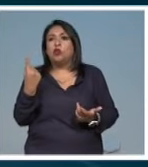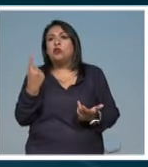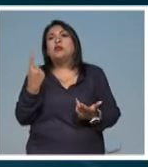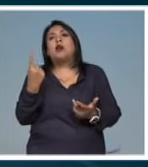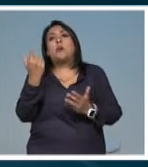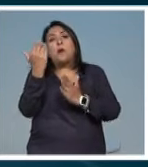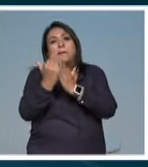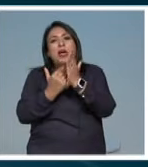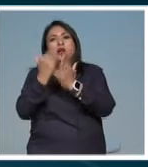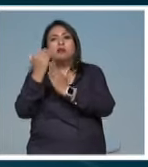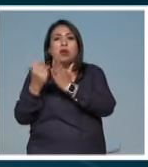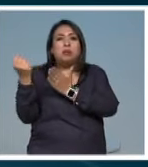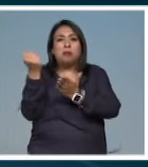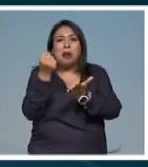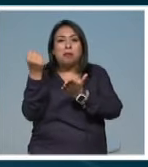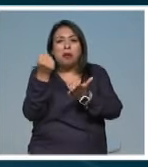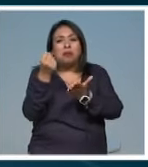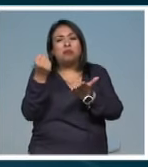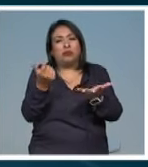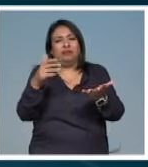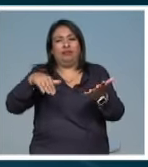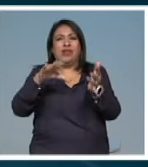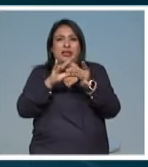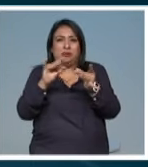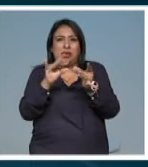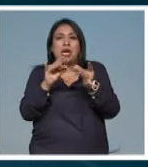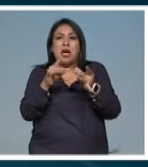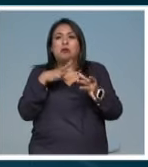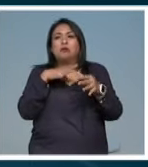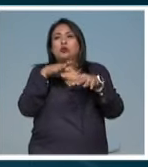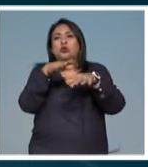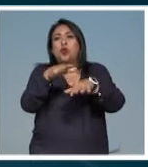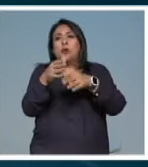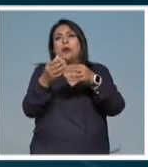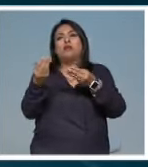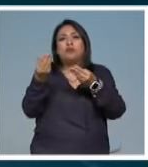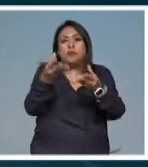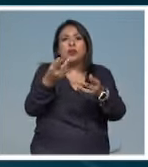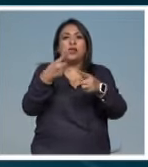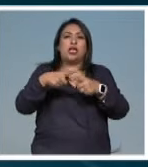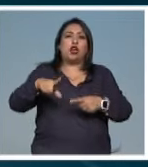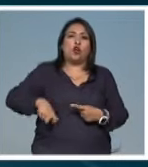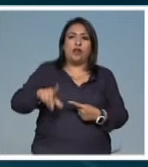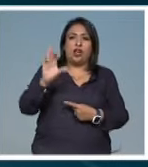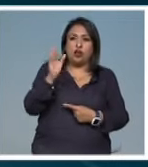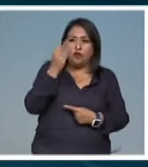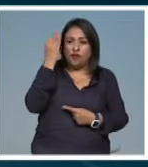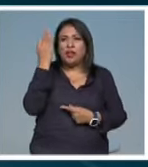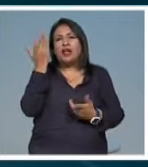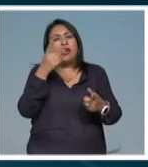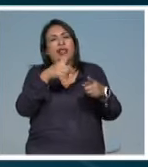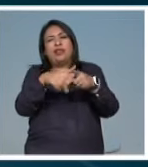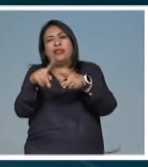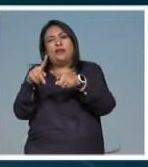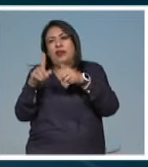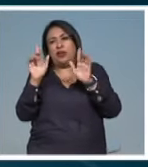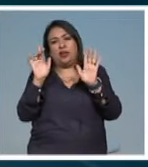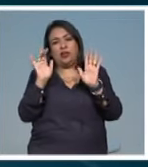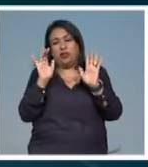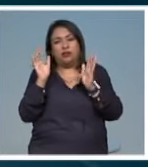recortes presupuestales de los que hemos hablado, ¿no? Que tienen que ver con las aportaciones del gobierno federal, o sea, como diferentes